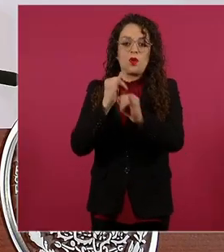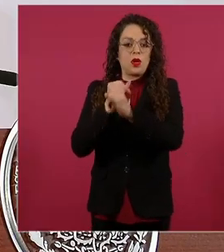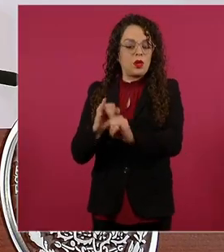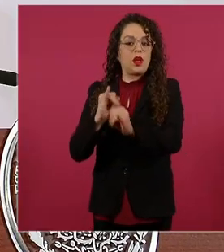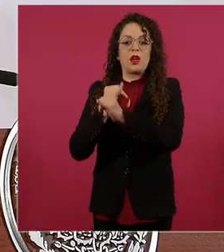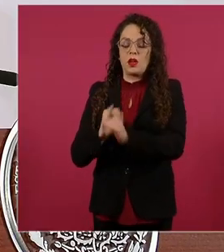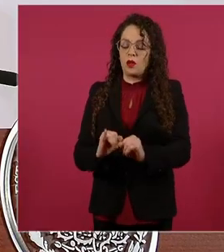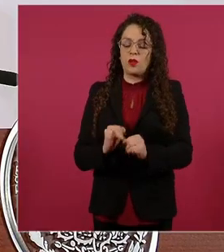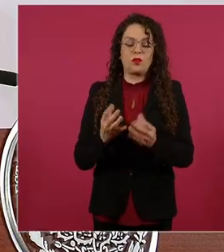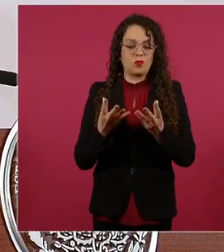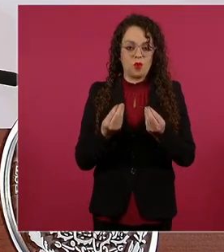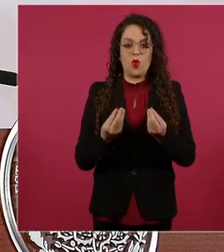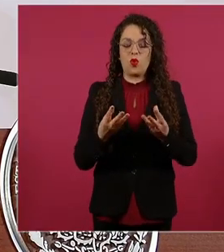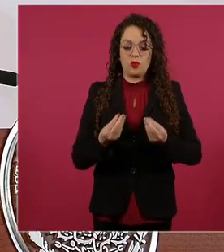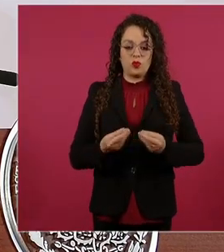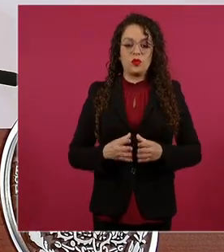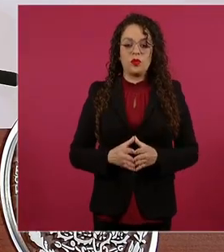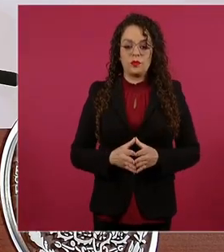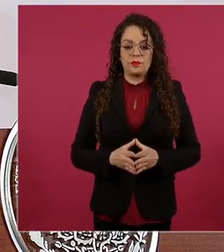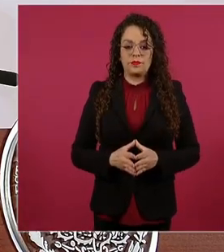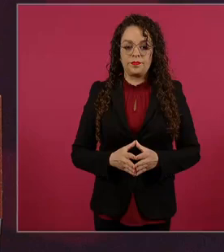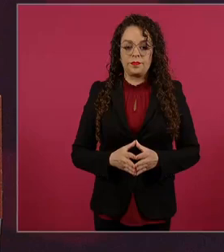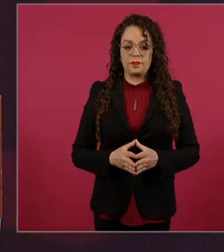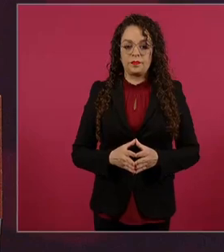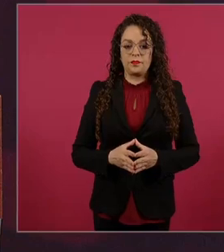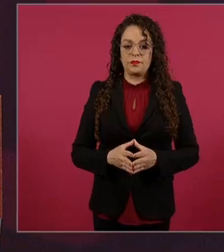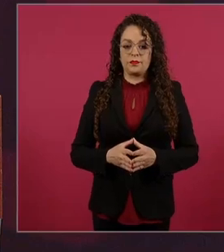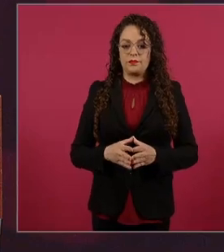esto de el Teren Maya